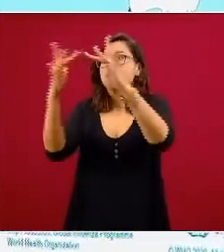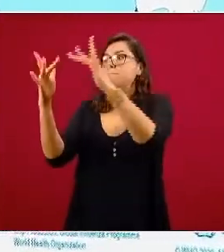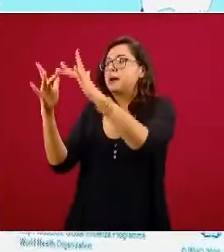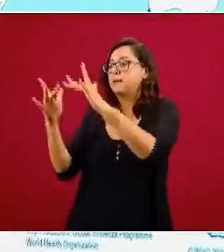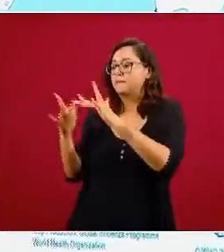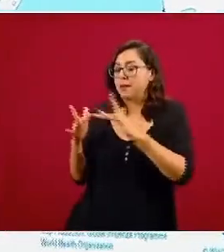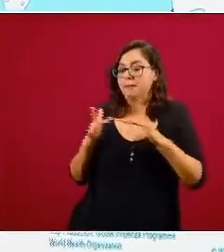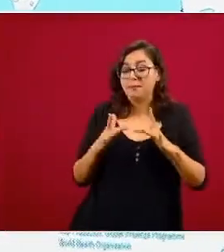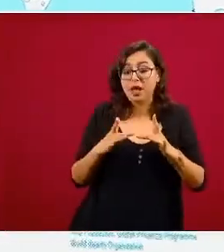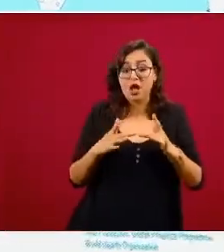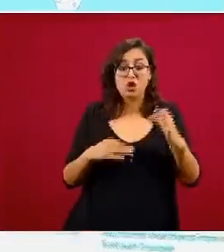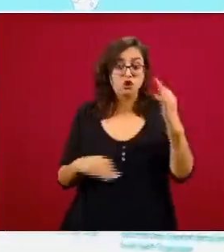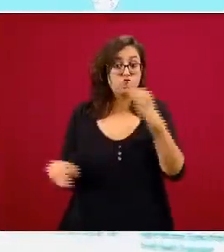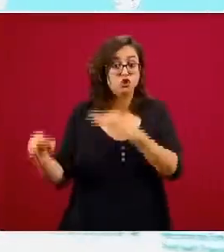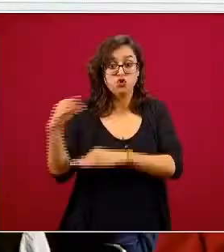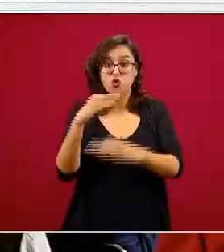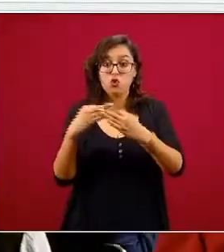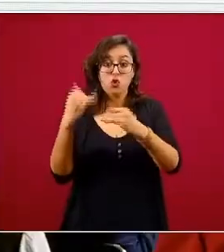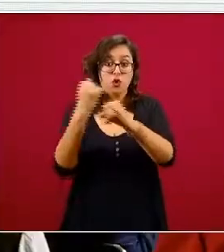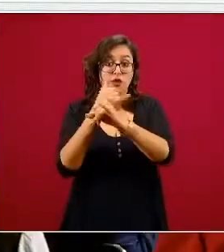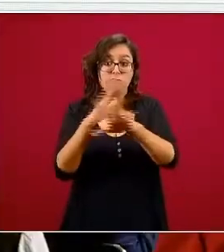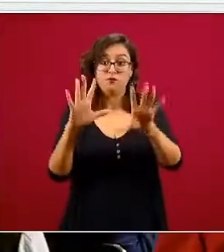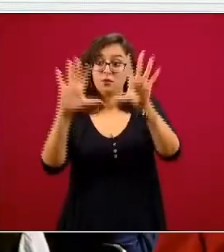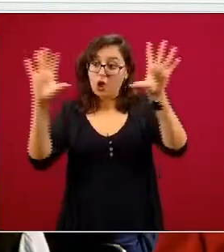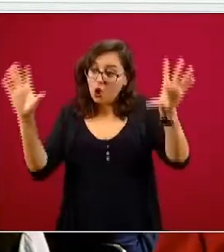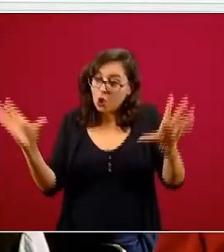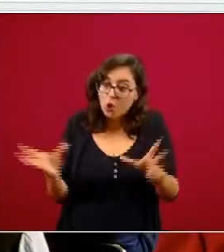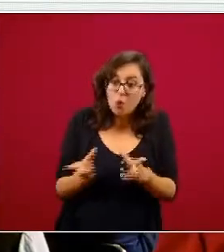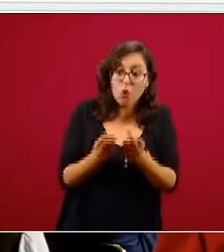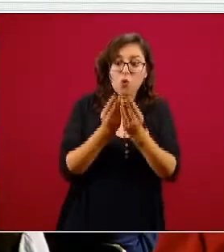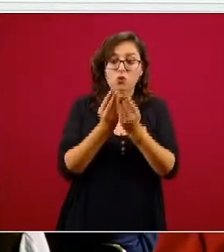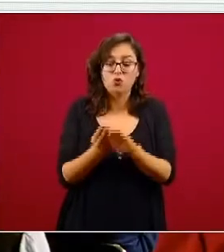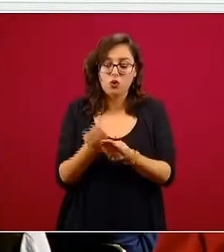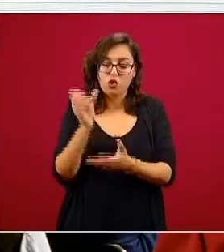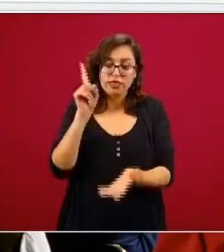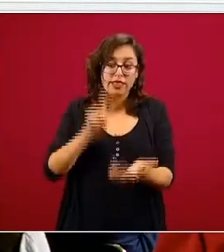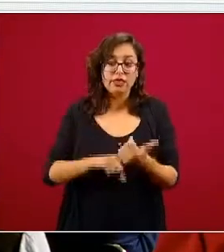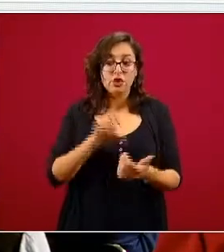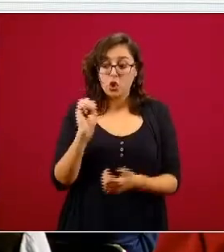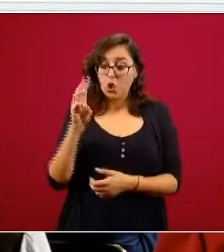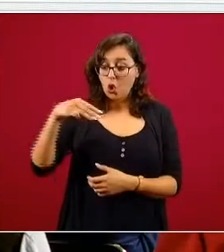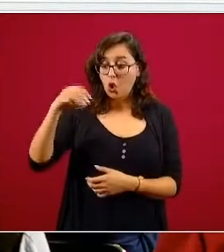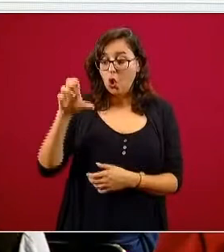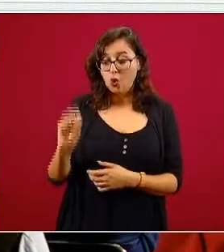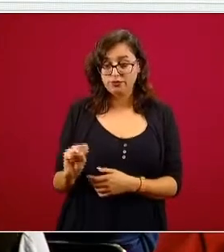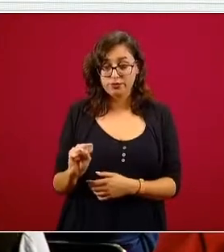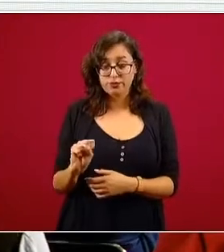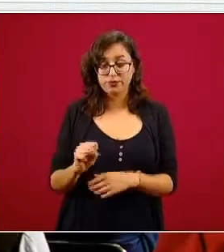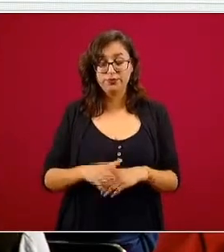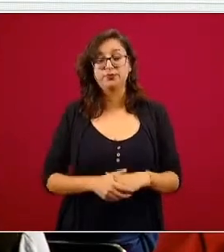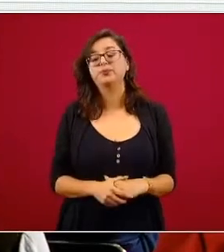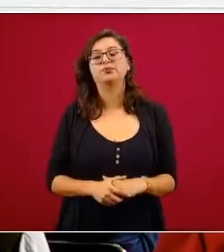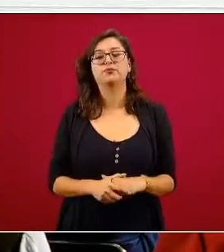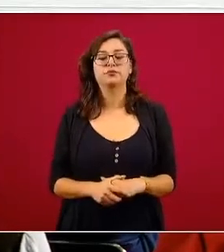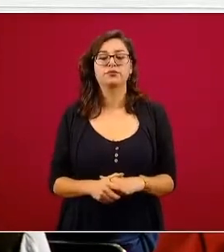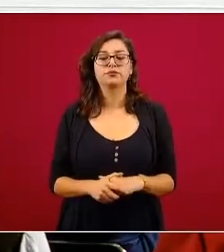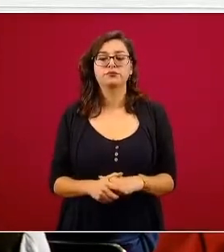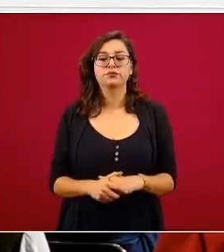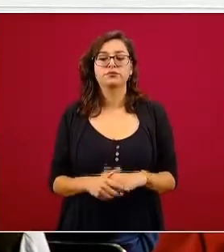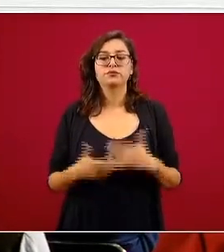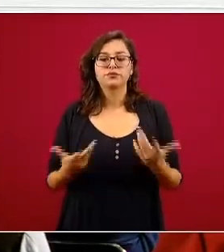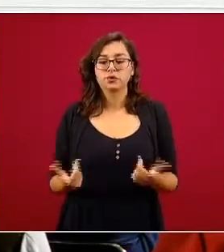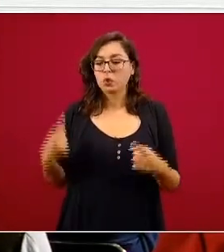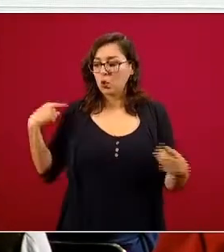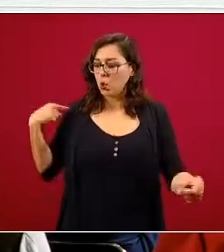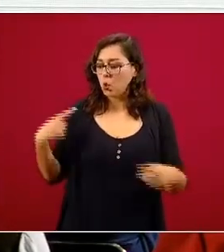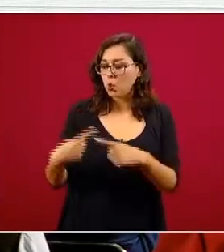concentran la información en la OMS. Si me pasa a la siguiente diapositiva, a lo largo del año esto se va